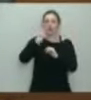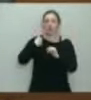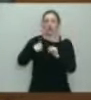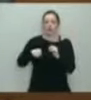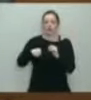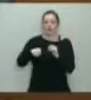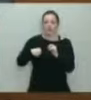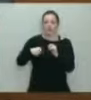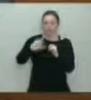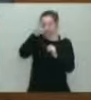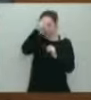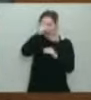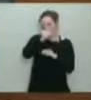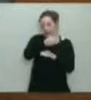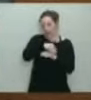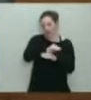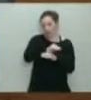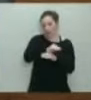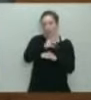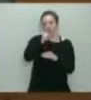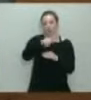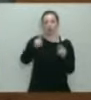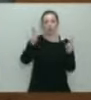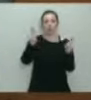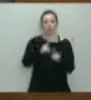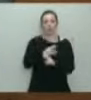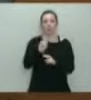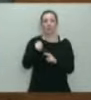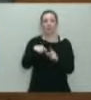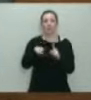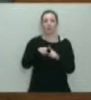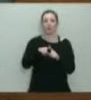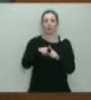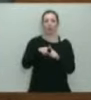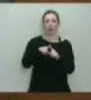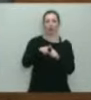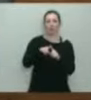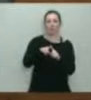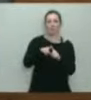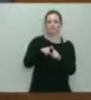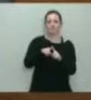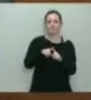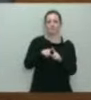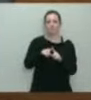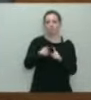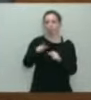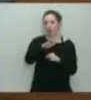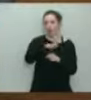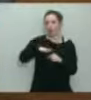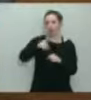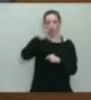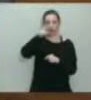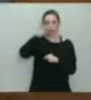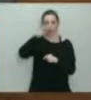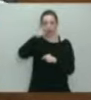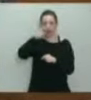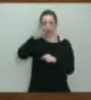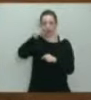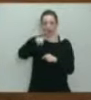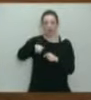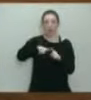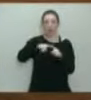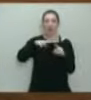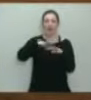agricultores y ganaderos inicialmente prevista, se suprimía también el régimen de excepción previsto para los núcleos rurales que no contasen con redes